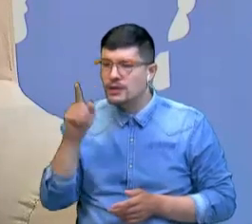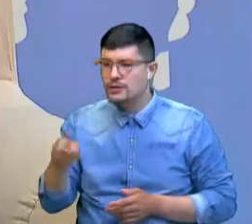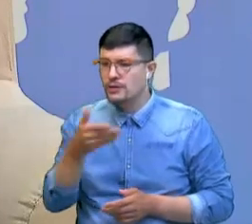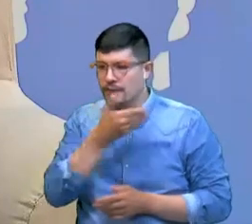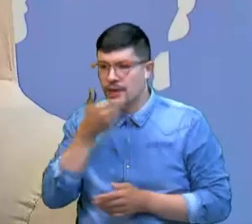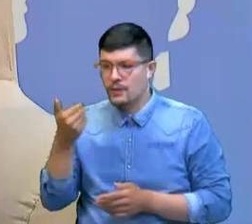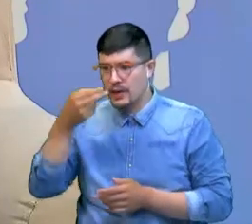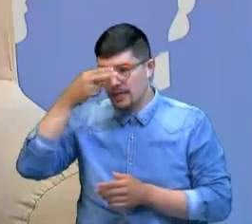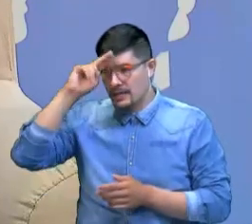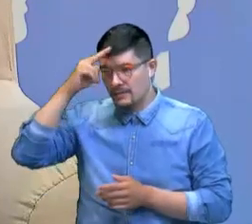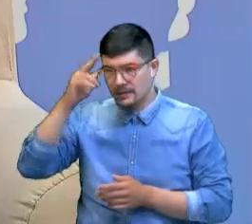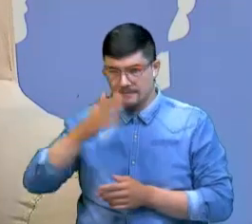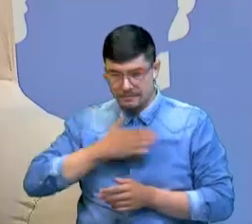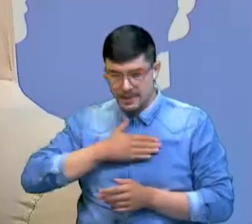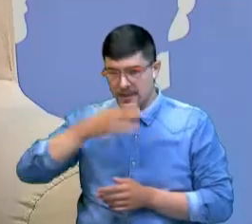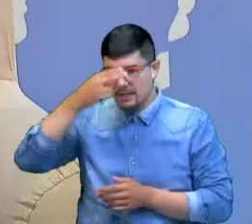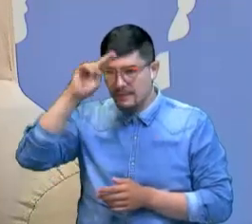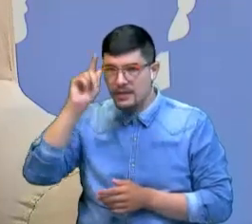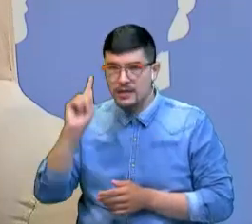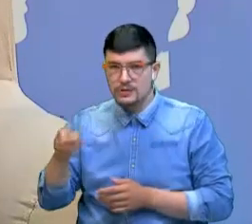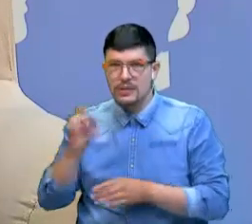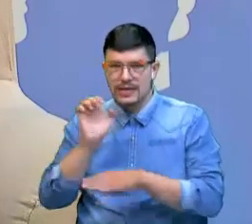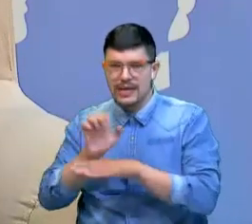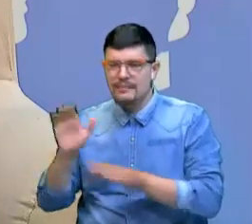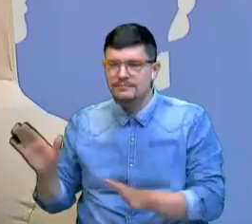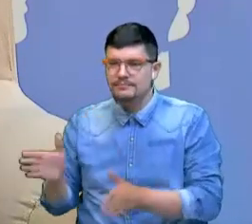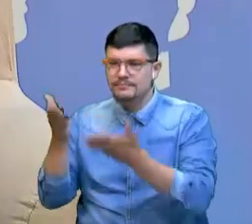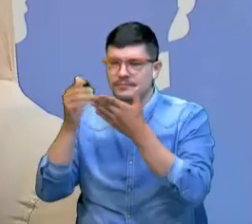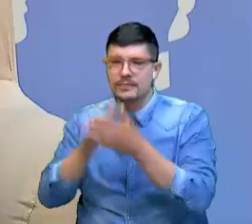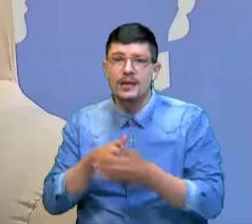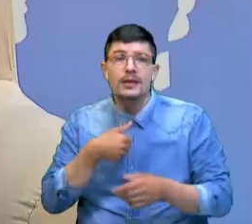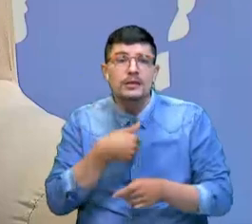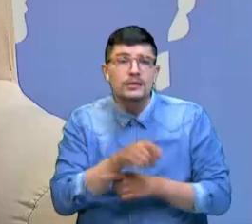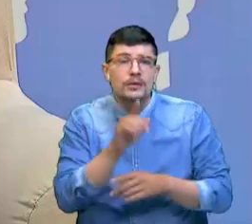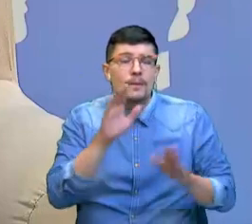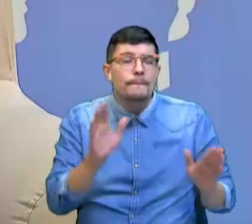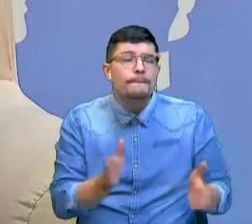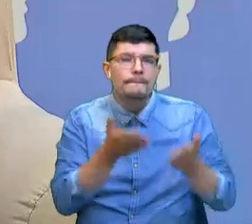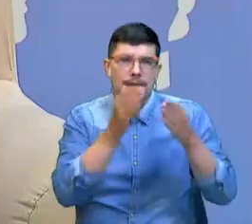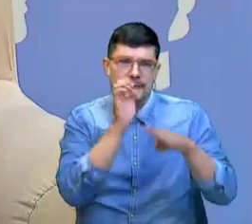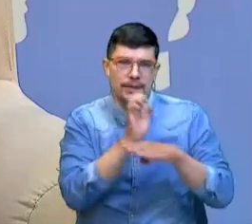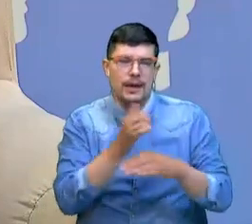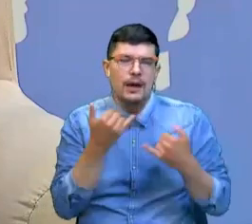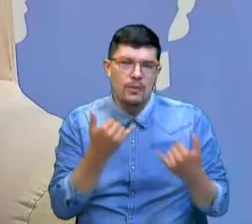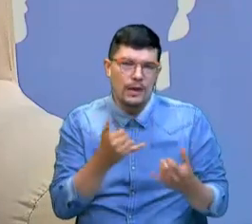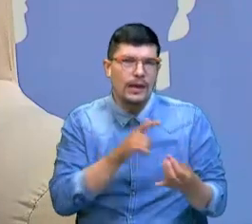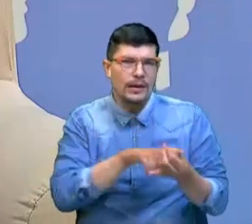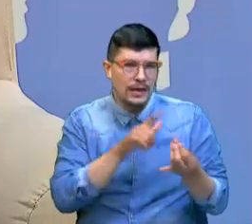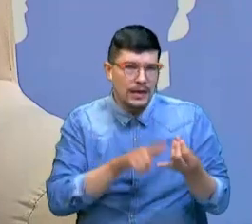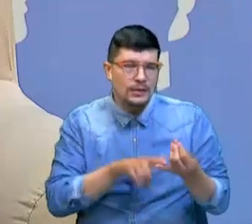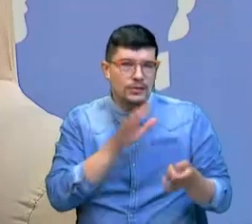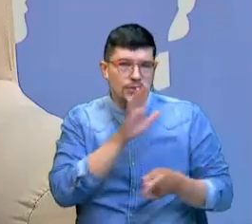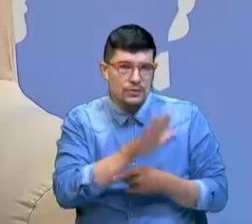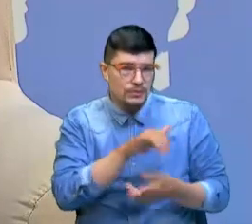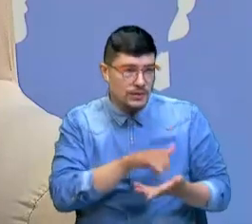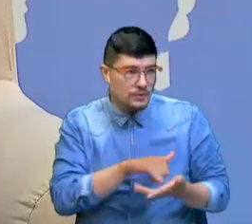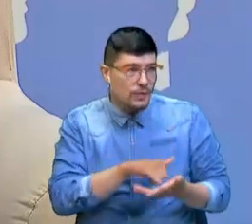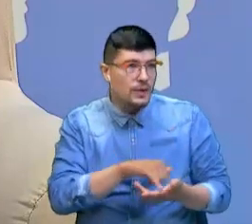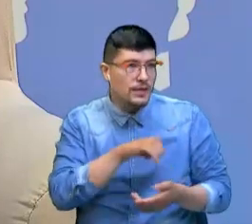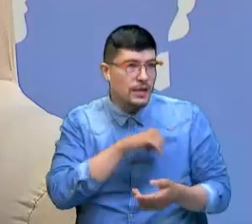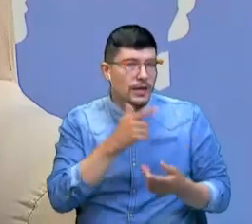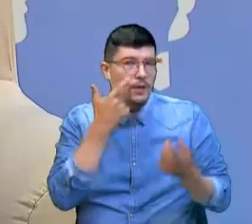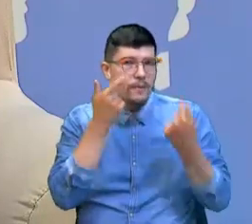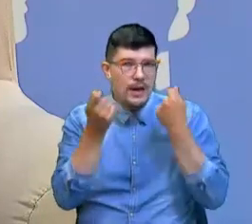mi interpretación. Y esta es una de las mejoras en términos generales, pues que en este caso tiene pues un